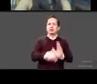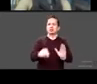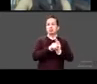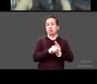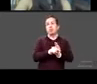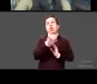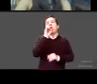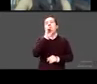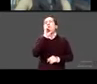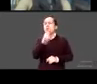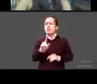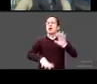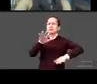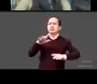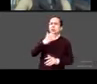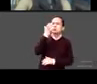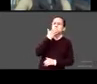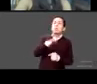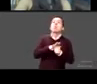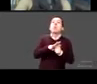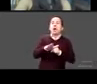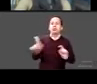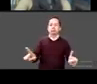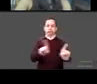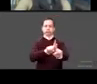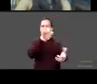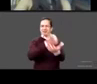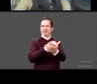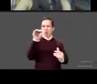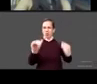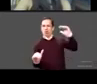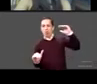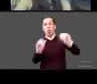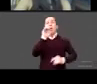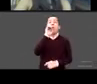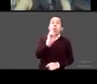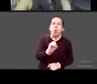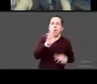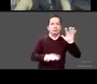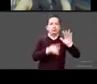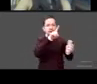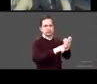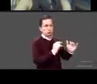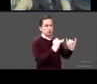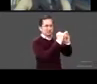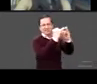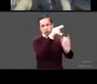ablación en algunos países, y la violencia que sucede dentro de las instituciones del